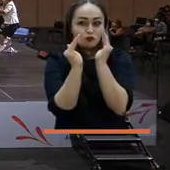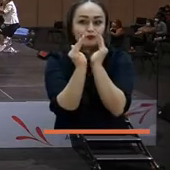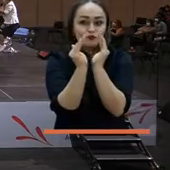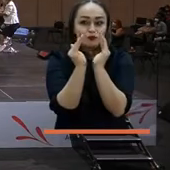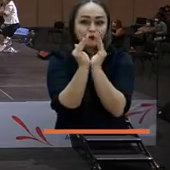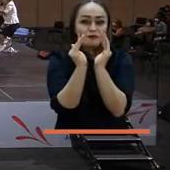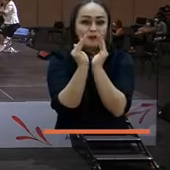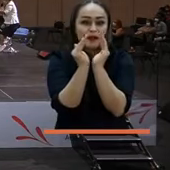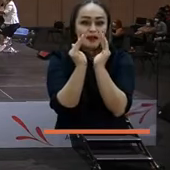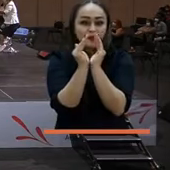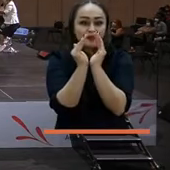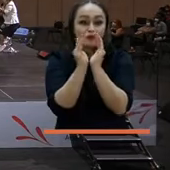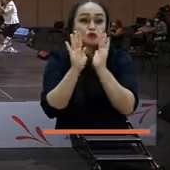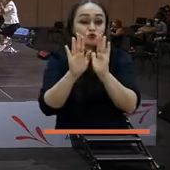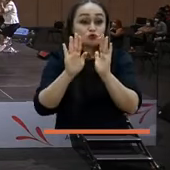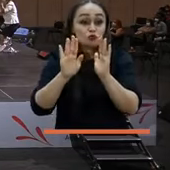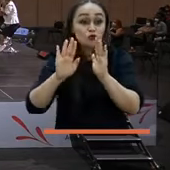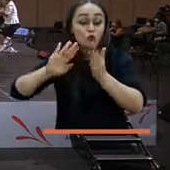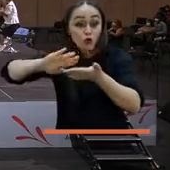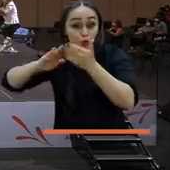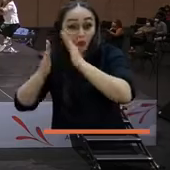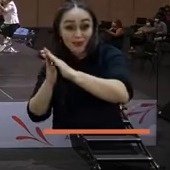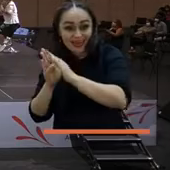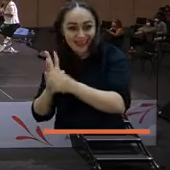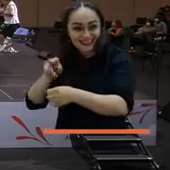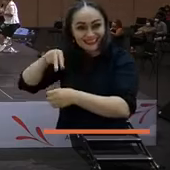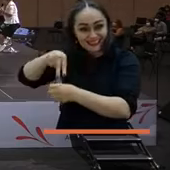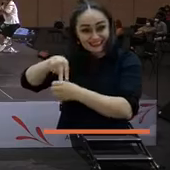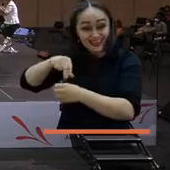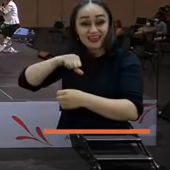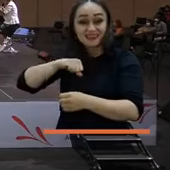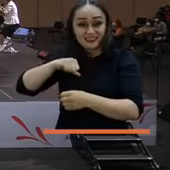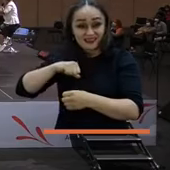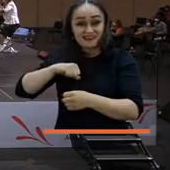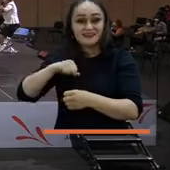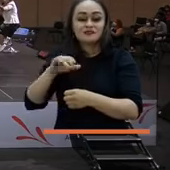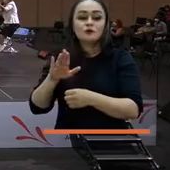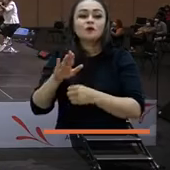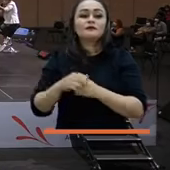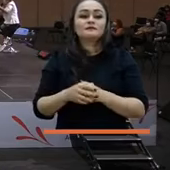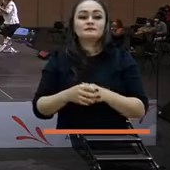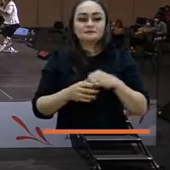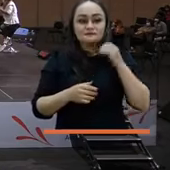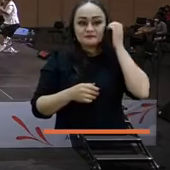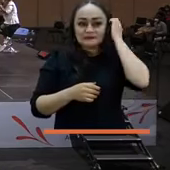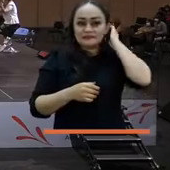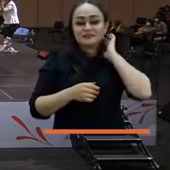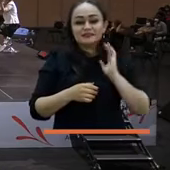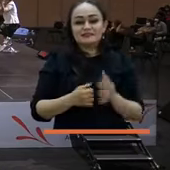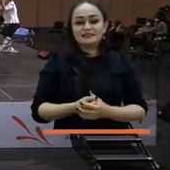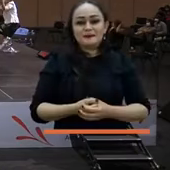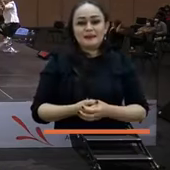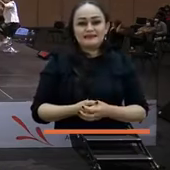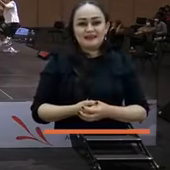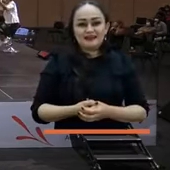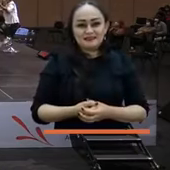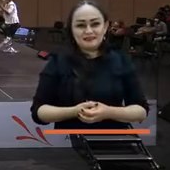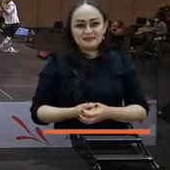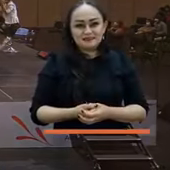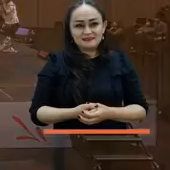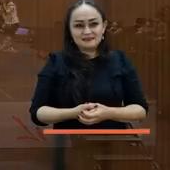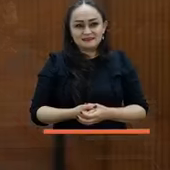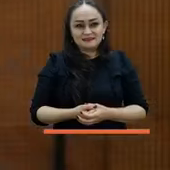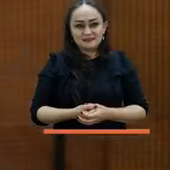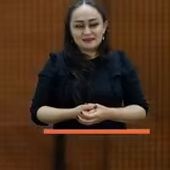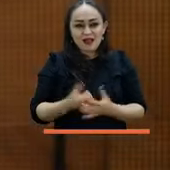población trans e indígena hay unos vídeos súper bonitos invitamos a la gerencia va a ser la cuña para que collares e vinos para que